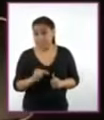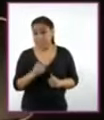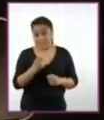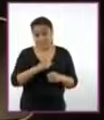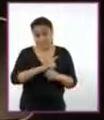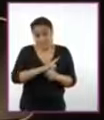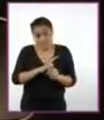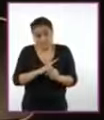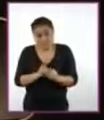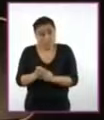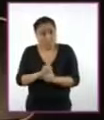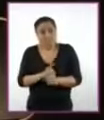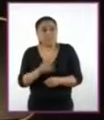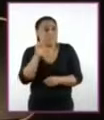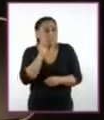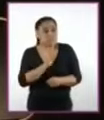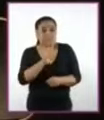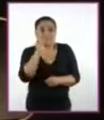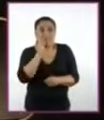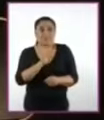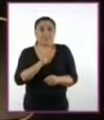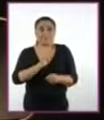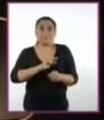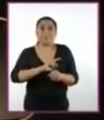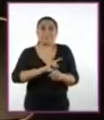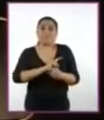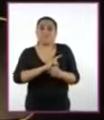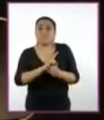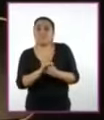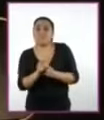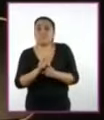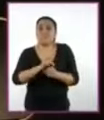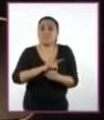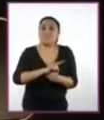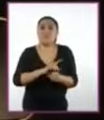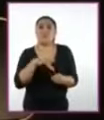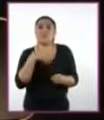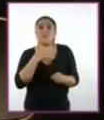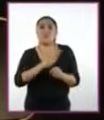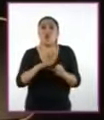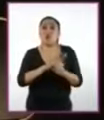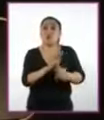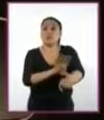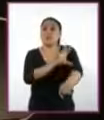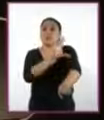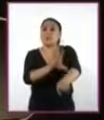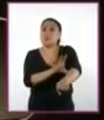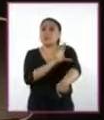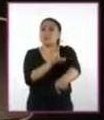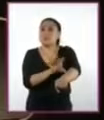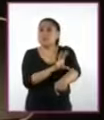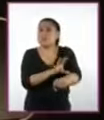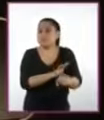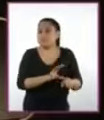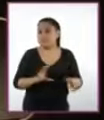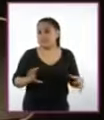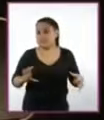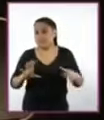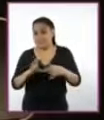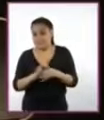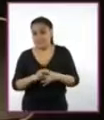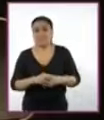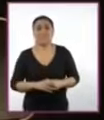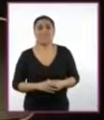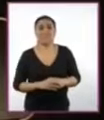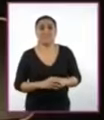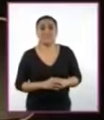la aguja siempre apuntaba de forma perpendicular a la dirección de la fuerza, que se encontraba en equilibrio a ambos lados de